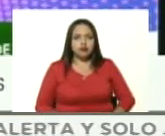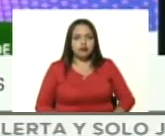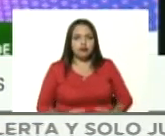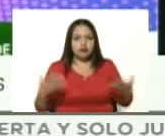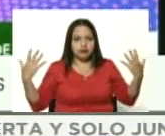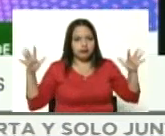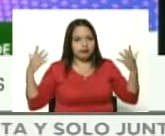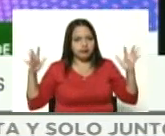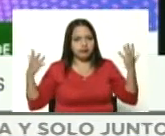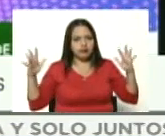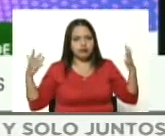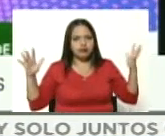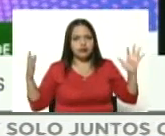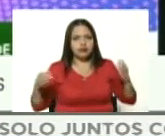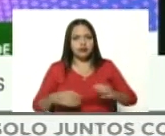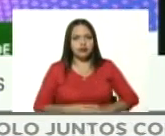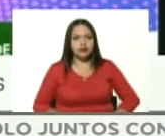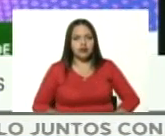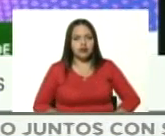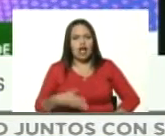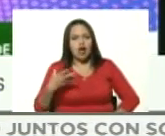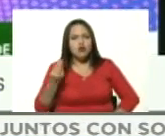Muy importante la retoma de este foro.